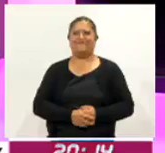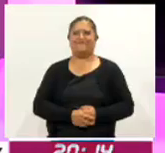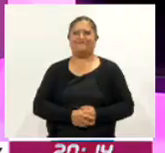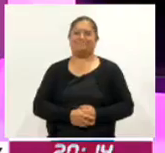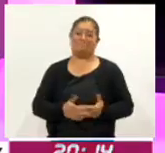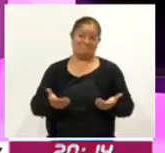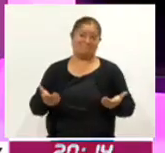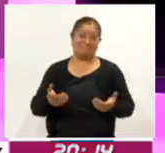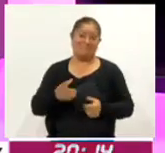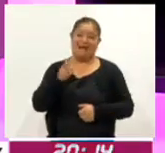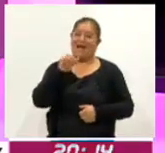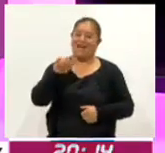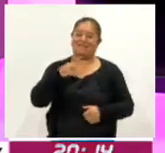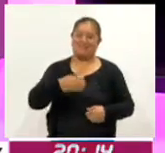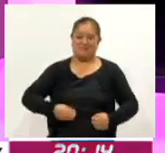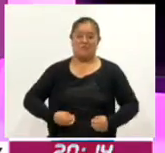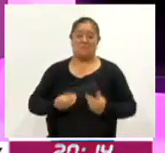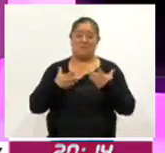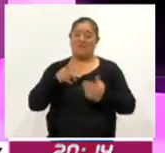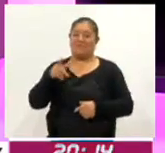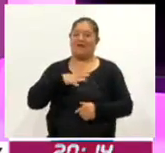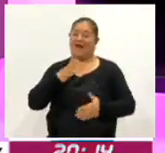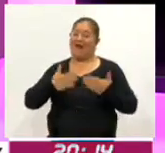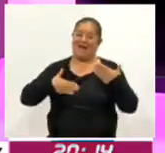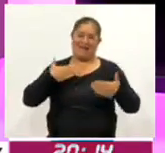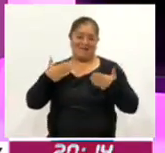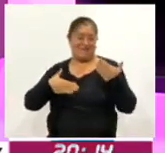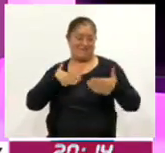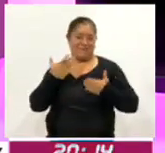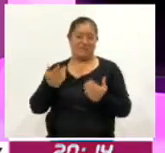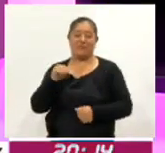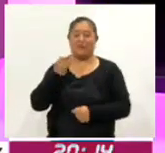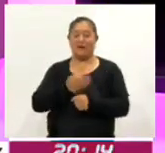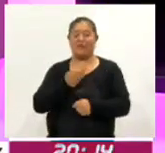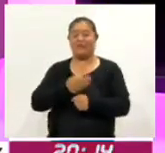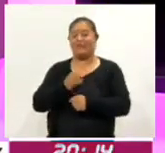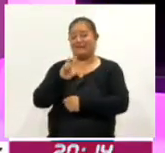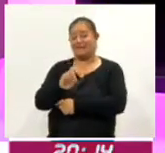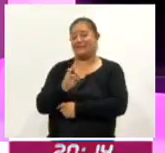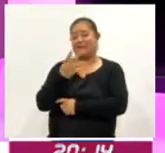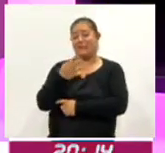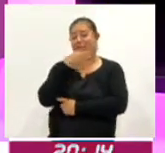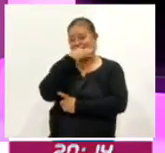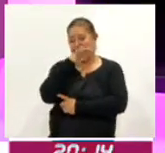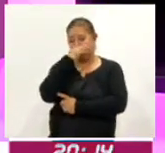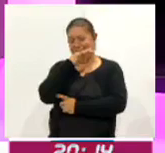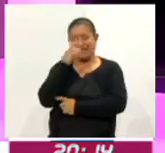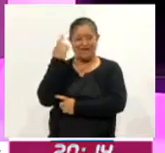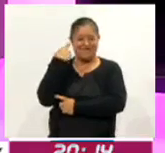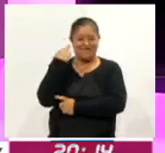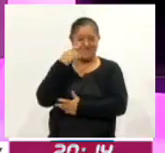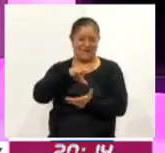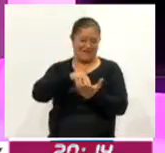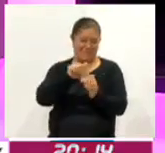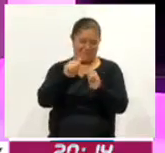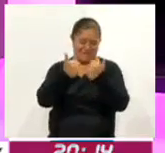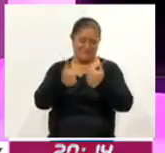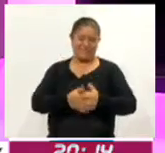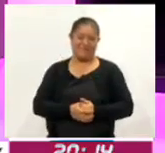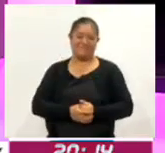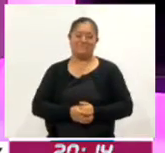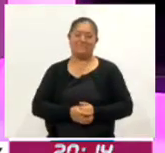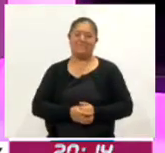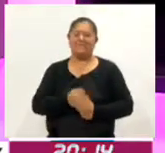Pues así se está viviendo con mucho ánimo este 34 aniversario de Radio Calpulalpan. Y en